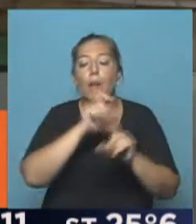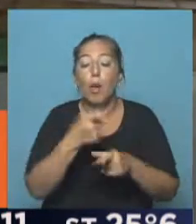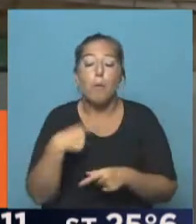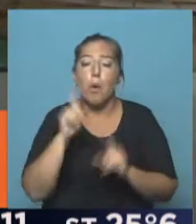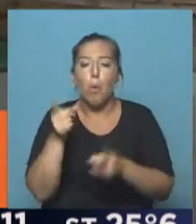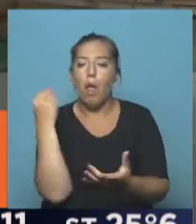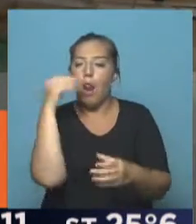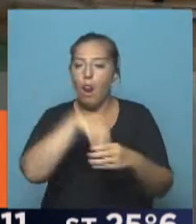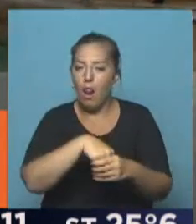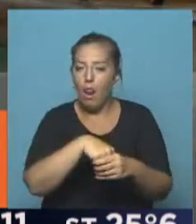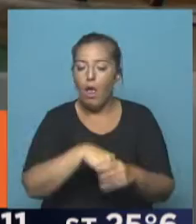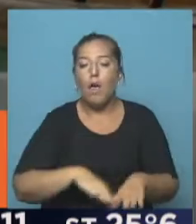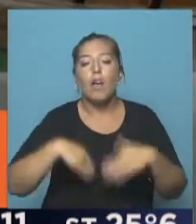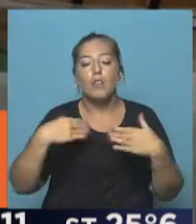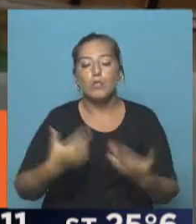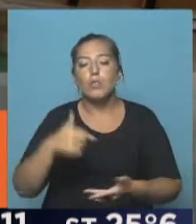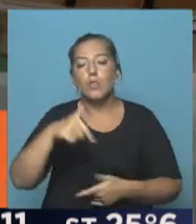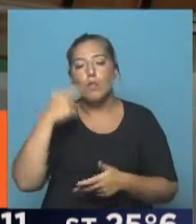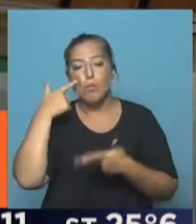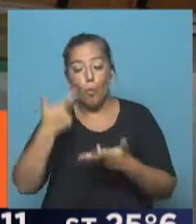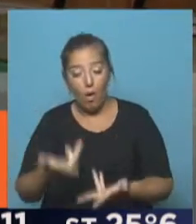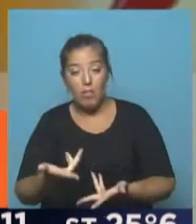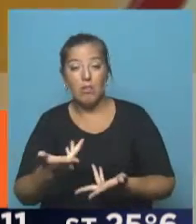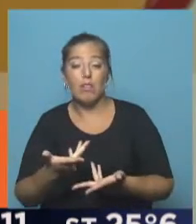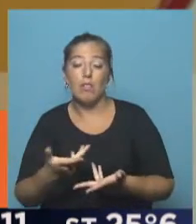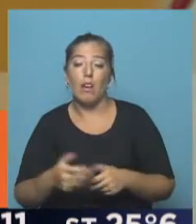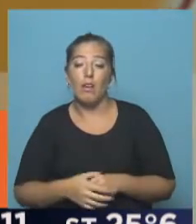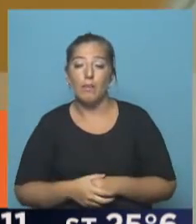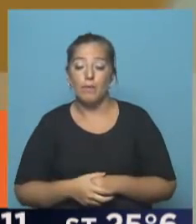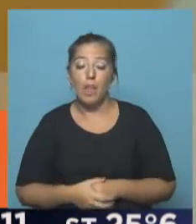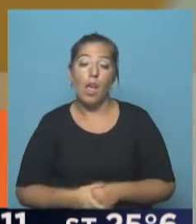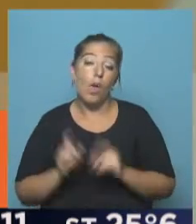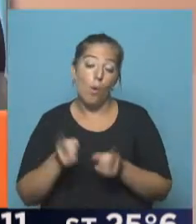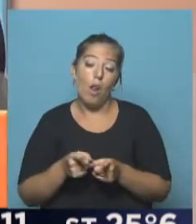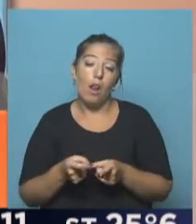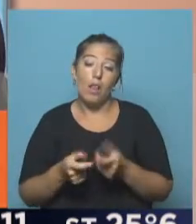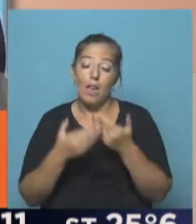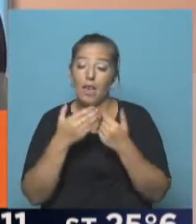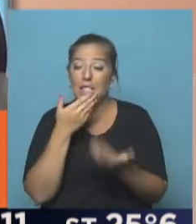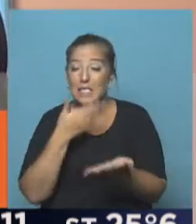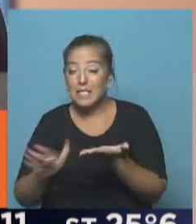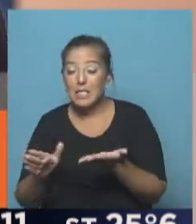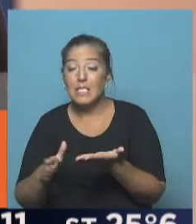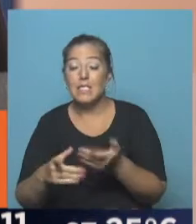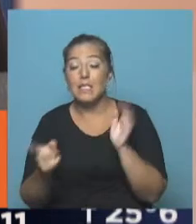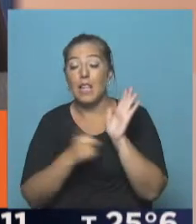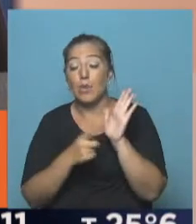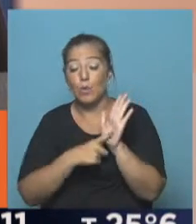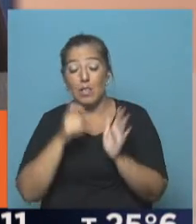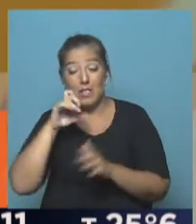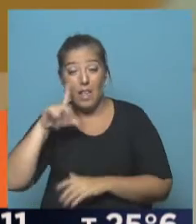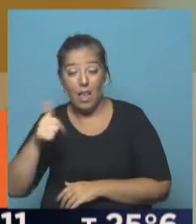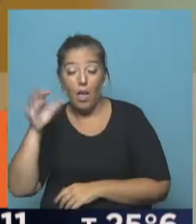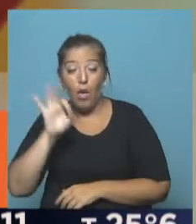adentro. Entonces, esto es lo que nos está evidenciando, así como el desplazamiento del el titular de la CIA o del jefe del Estado Mayor Conjunto, nos